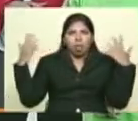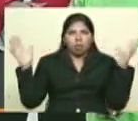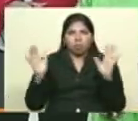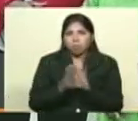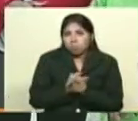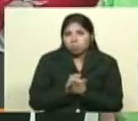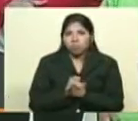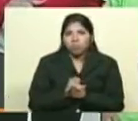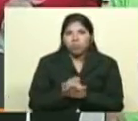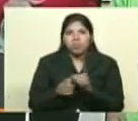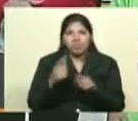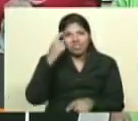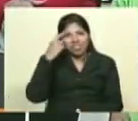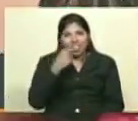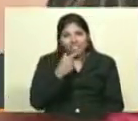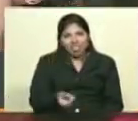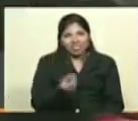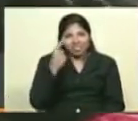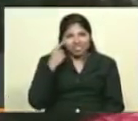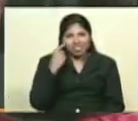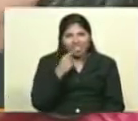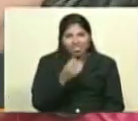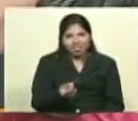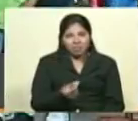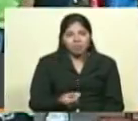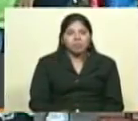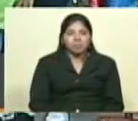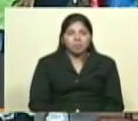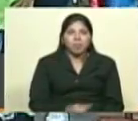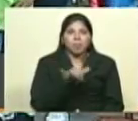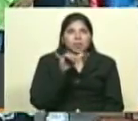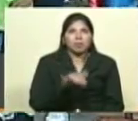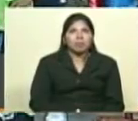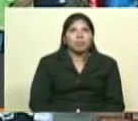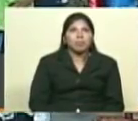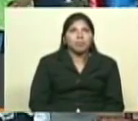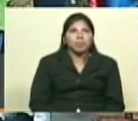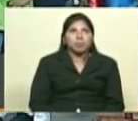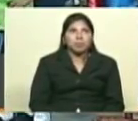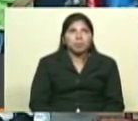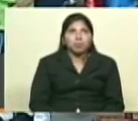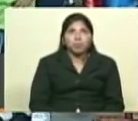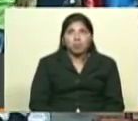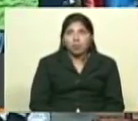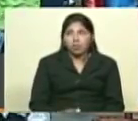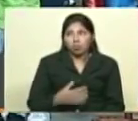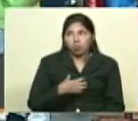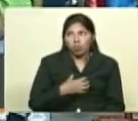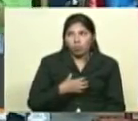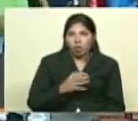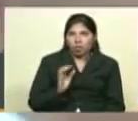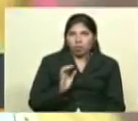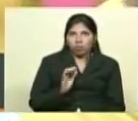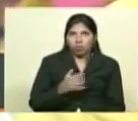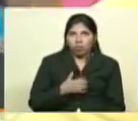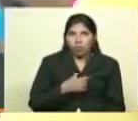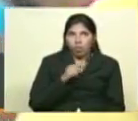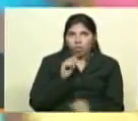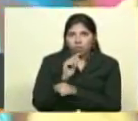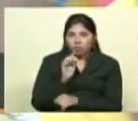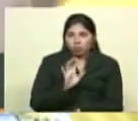salía la lengua, ¿ves? ¿Cómo se dice ahora? No, no puedo decir eso. ¿Vale?